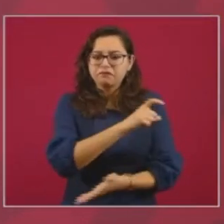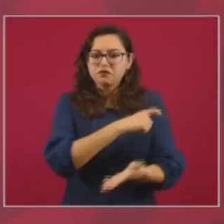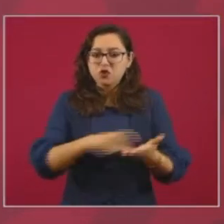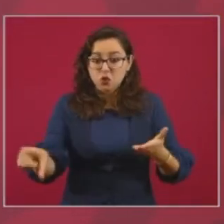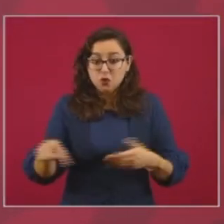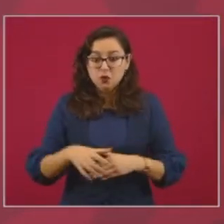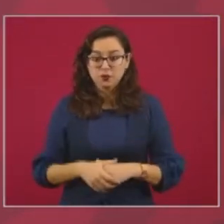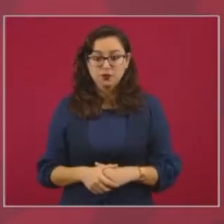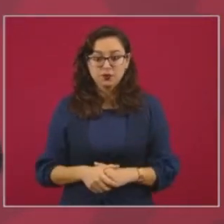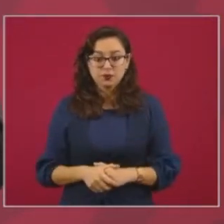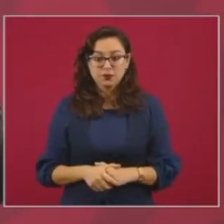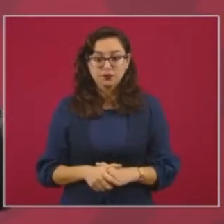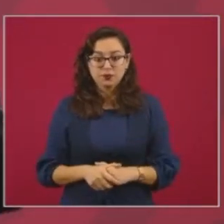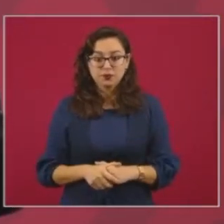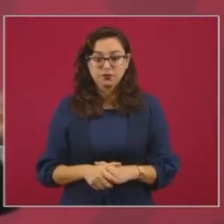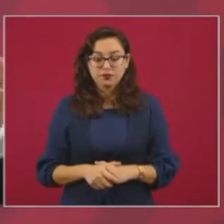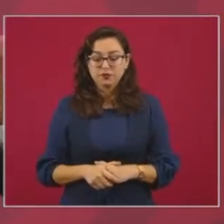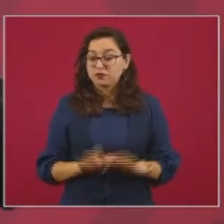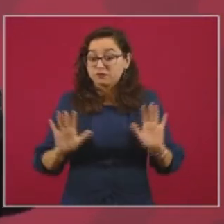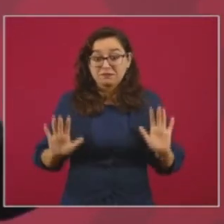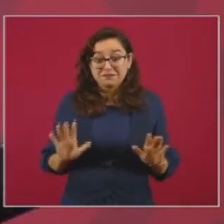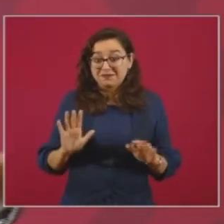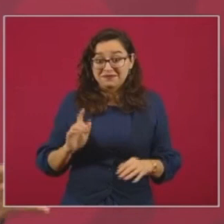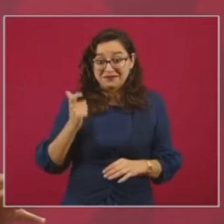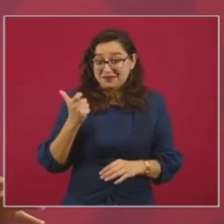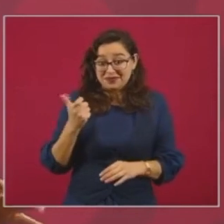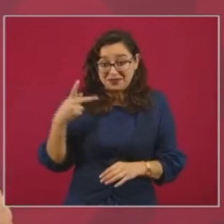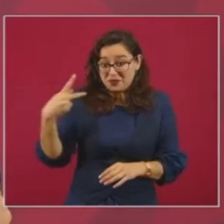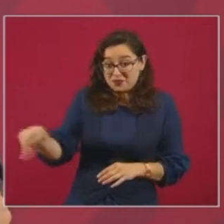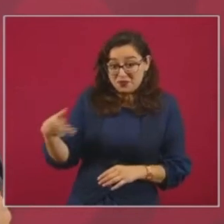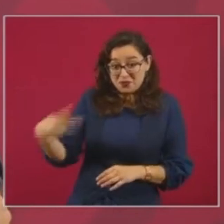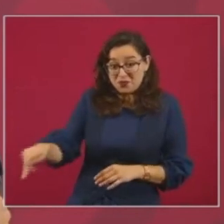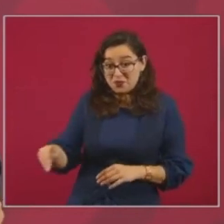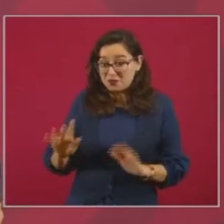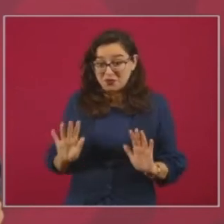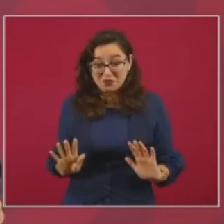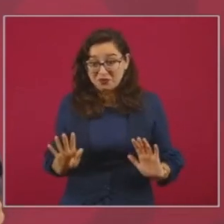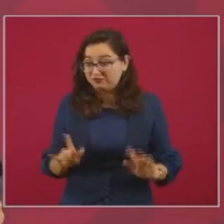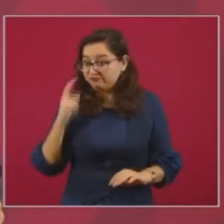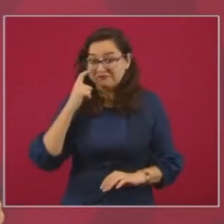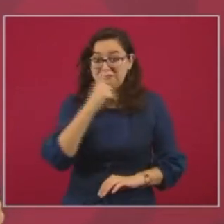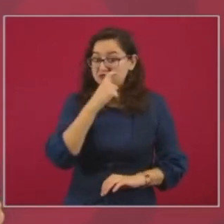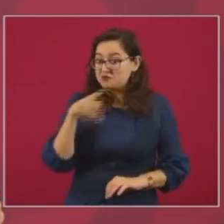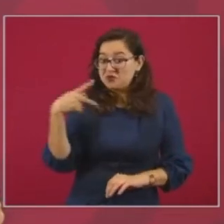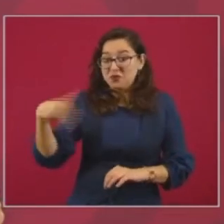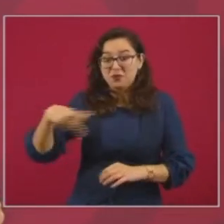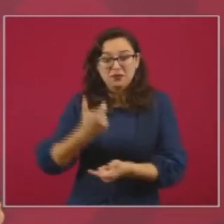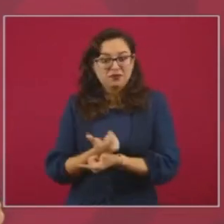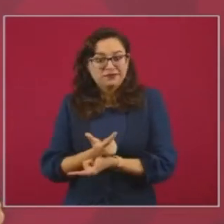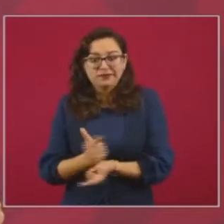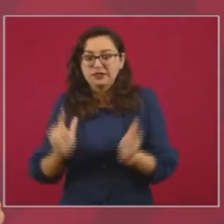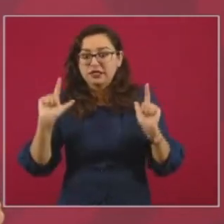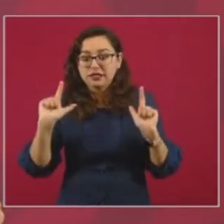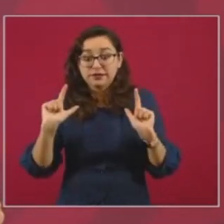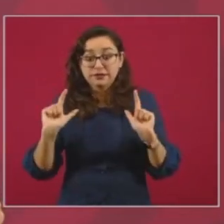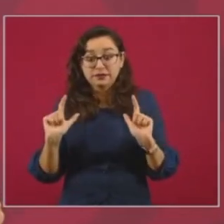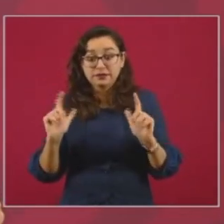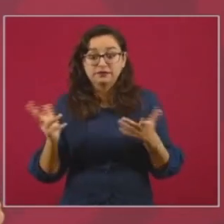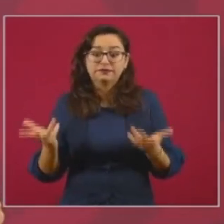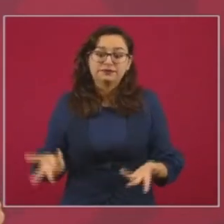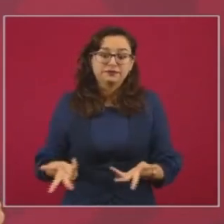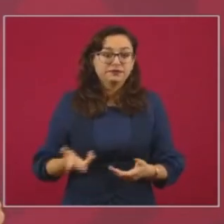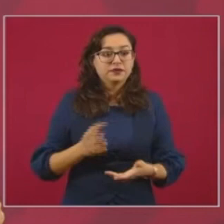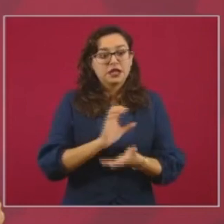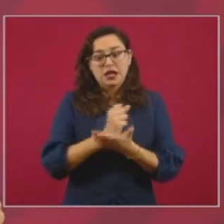que pueda hacer lo que quiera con su crédito, no depender de una